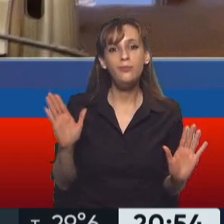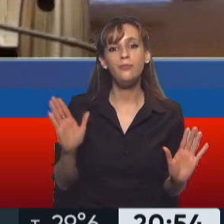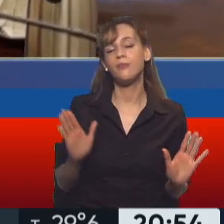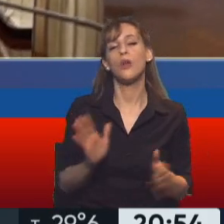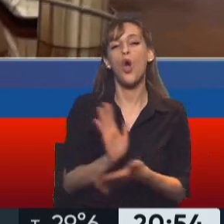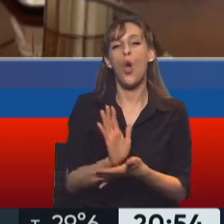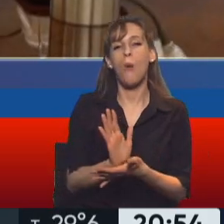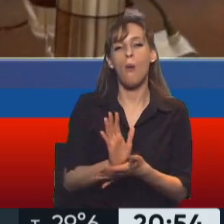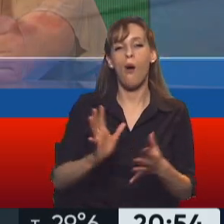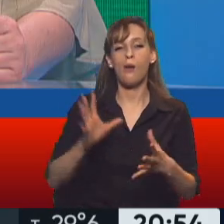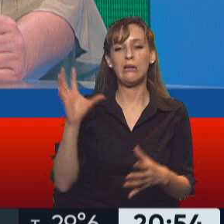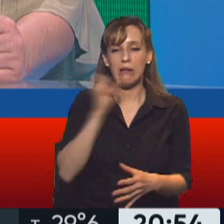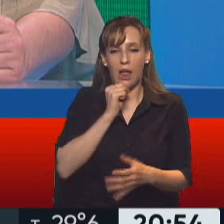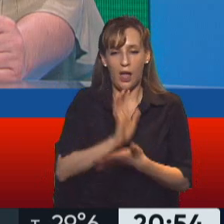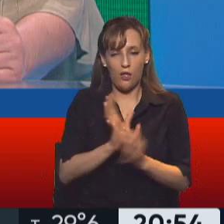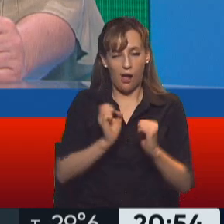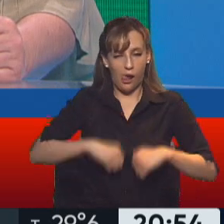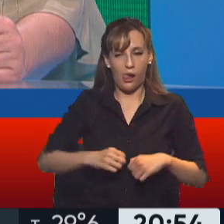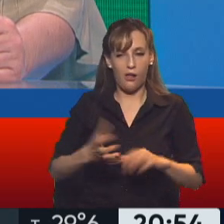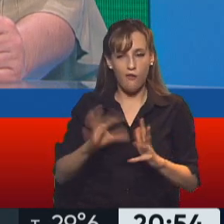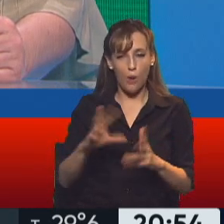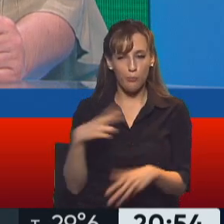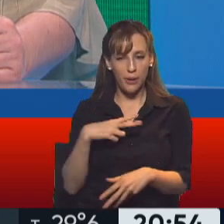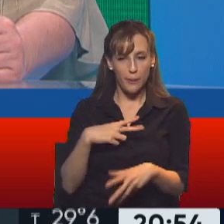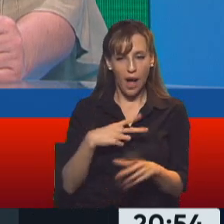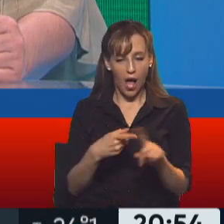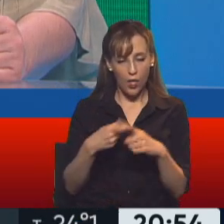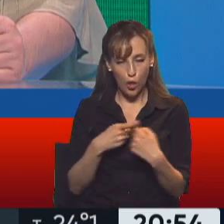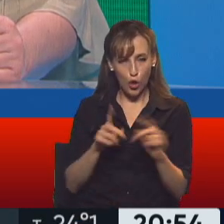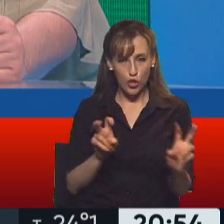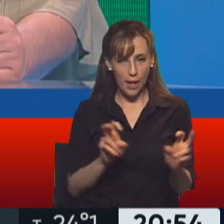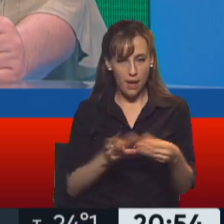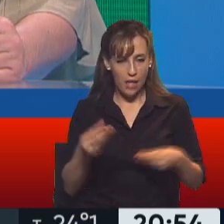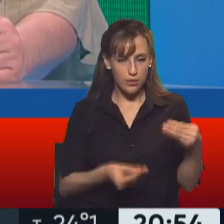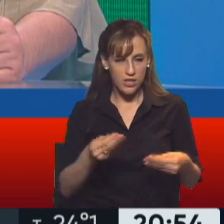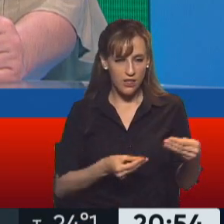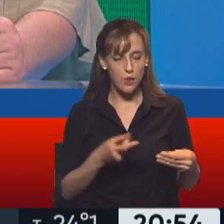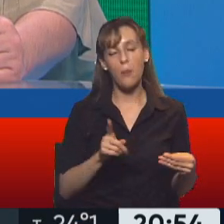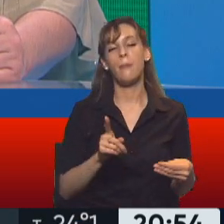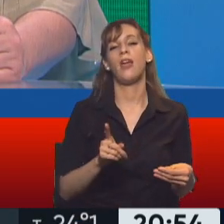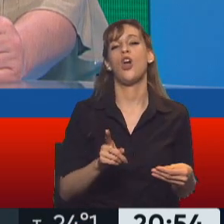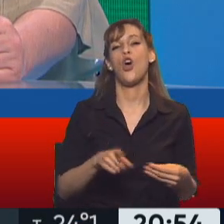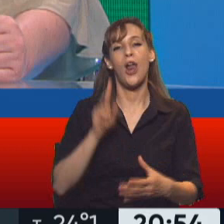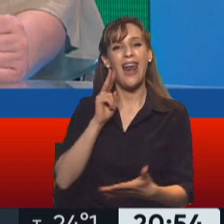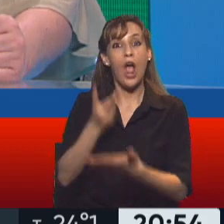blindó hacia adentro y es algo que resolverán internamente en cuestiones administrativas, pero no van